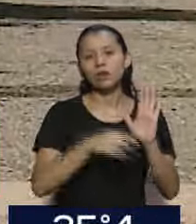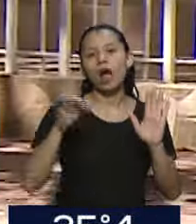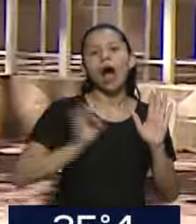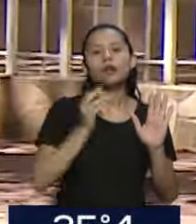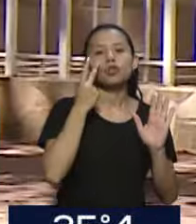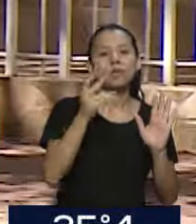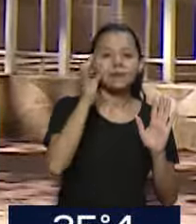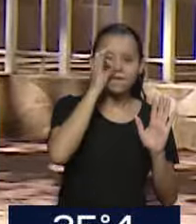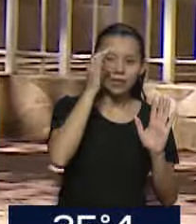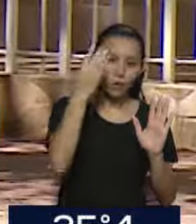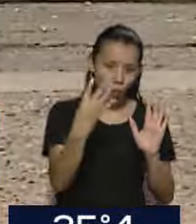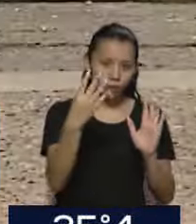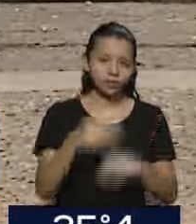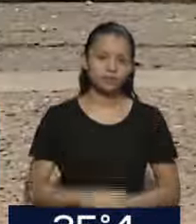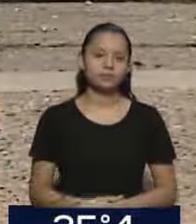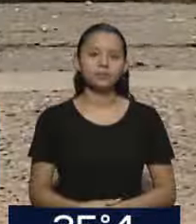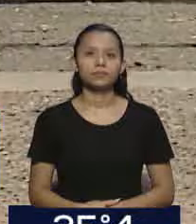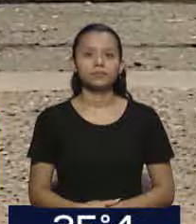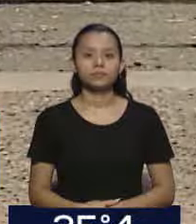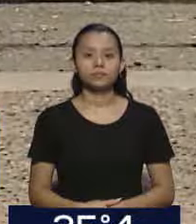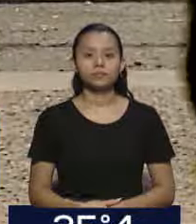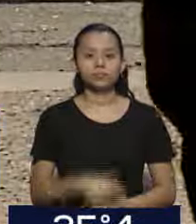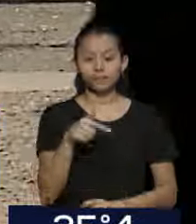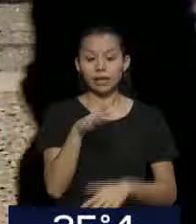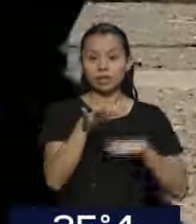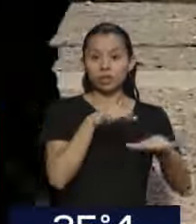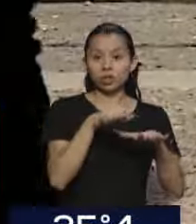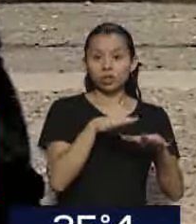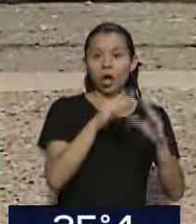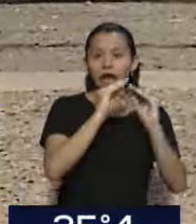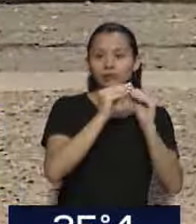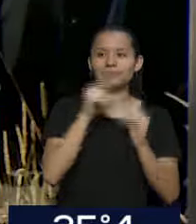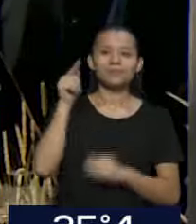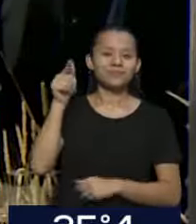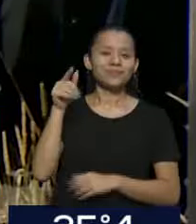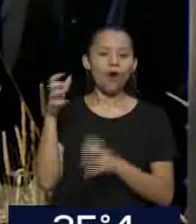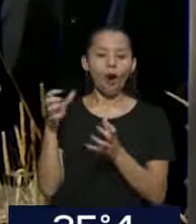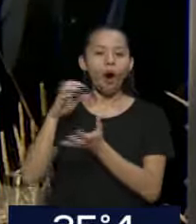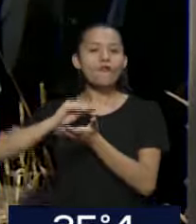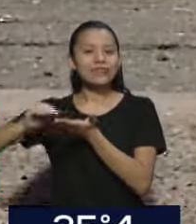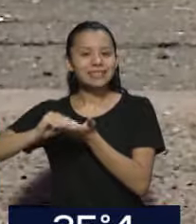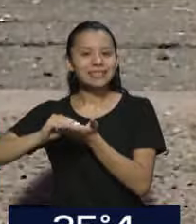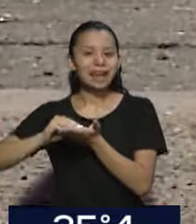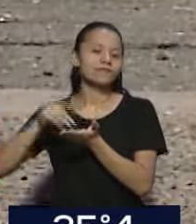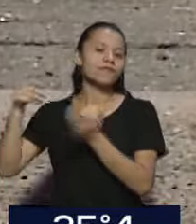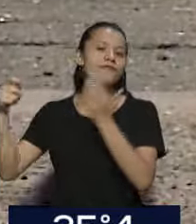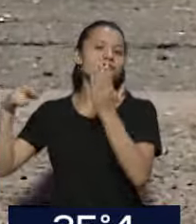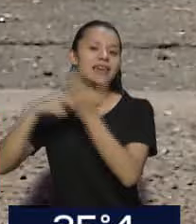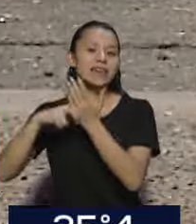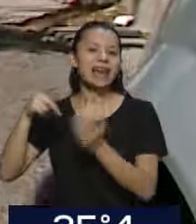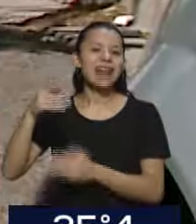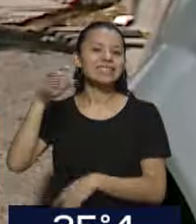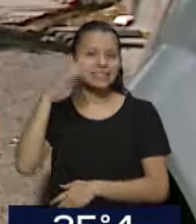2024. Si hablamos del estado de la causa, el hecho quedó a cargo de la Oficina Fiscal 5, que investiga este caso